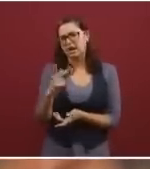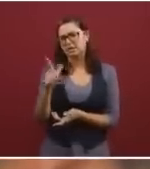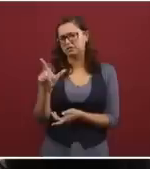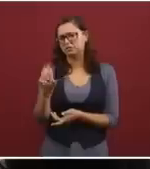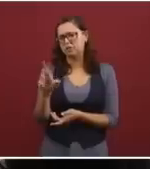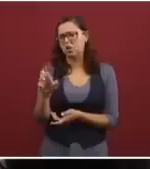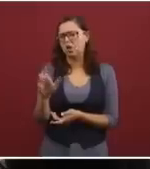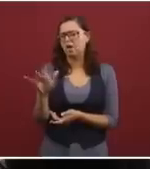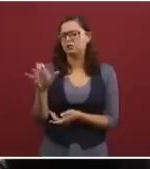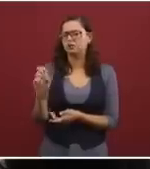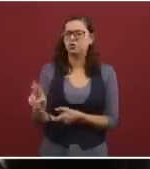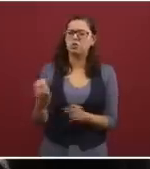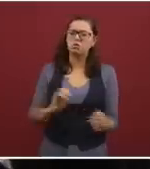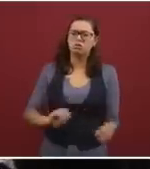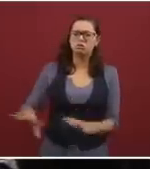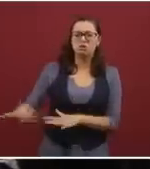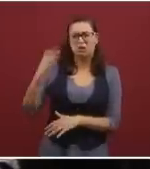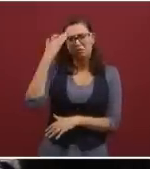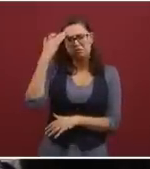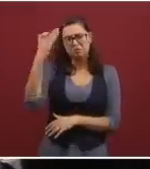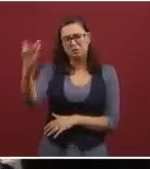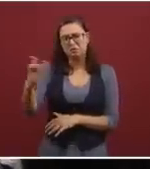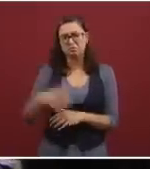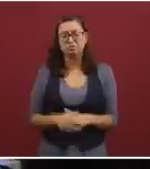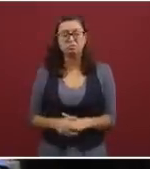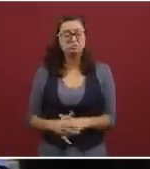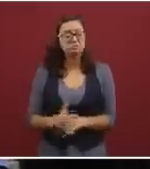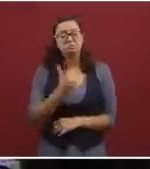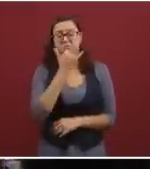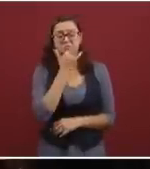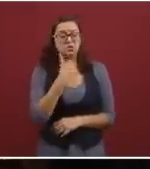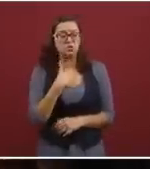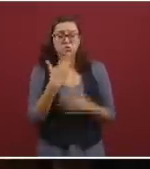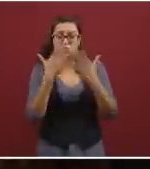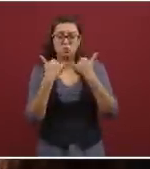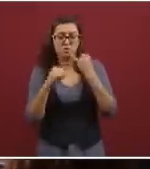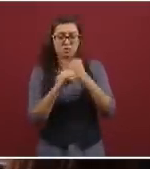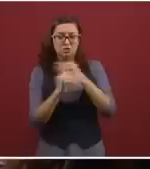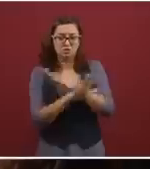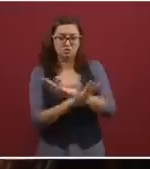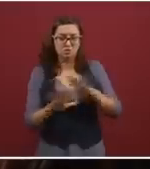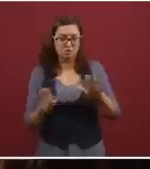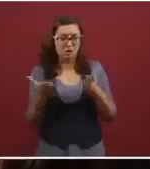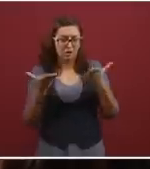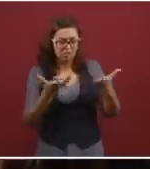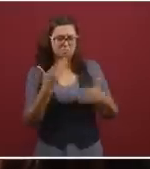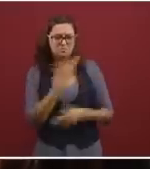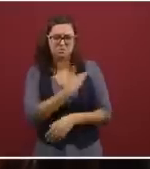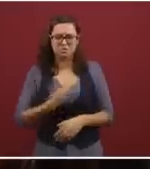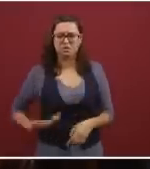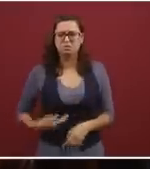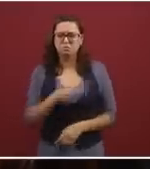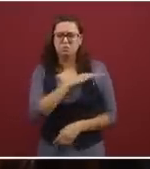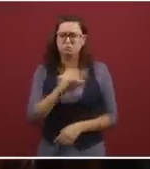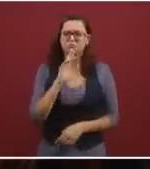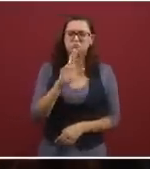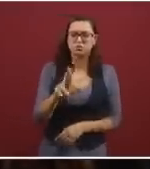se inició la nueva investigación. Yo no tengo información, pero el señor presidente a lo mejor sí la tiene.